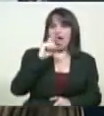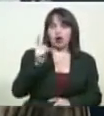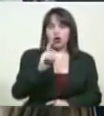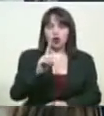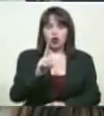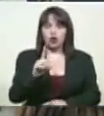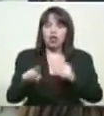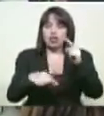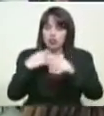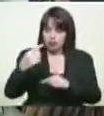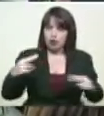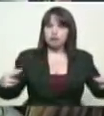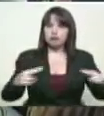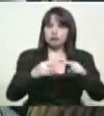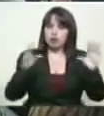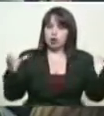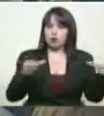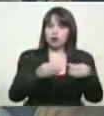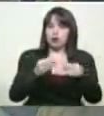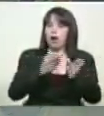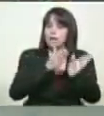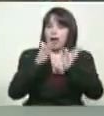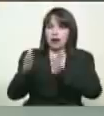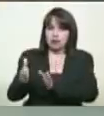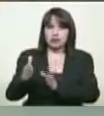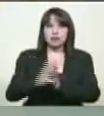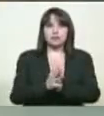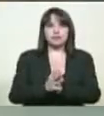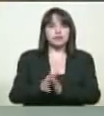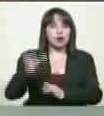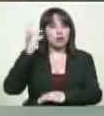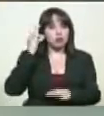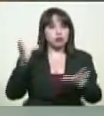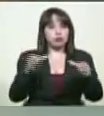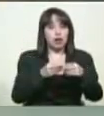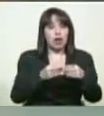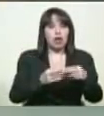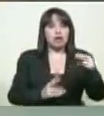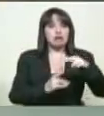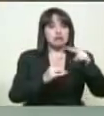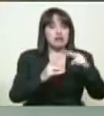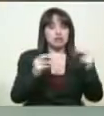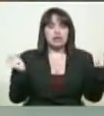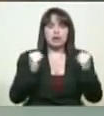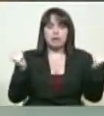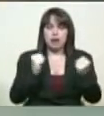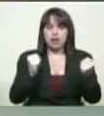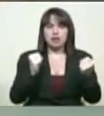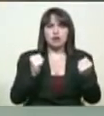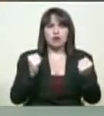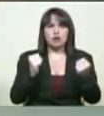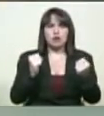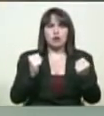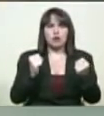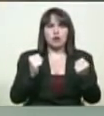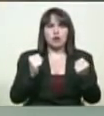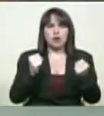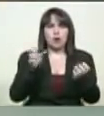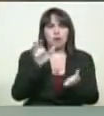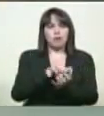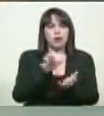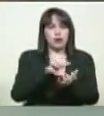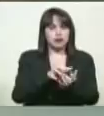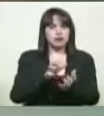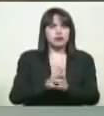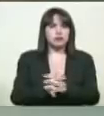cuento con ustedes gobernadora del taxi la gobernador de mérida gobernador de anzoátegui gobernador de nueva esparta